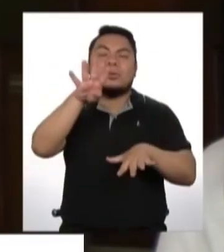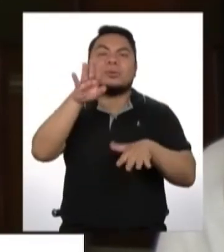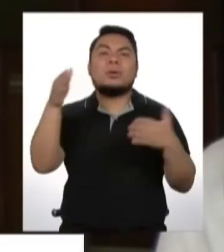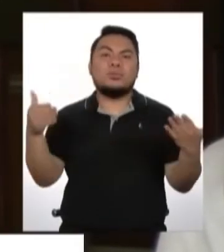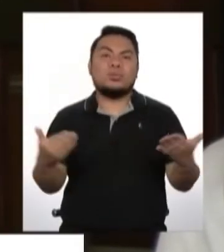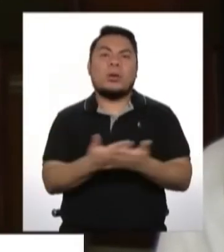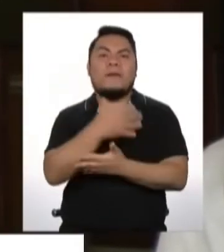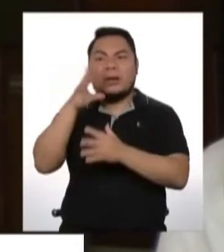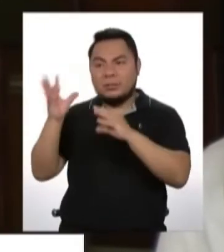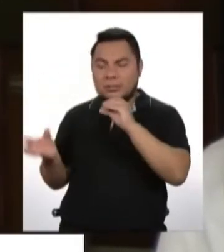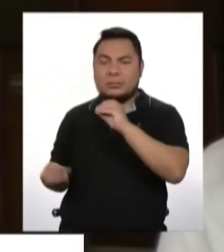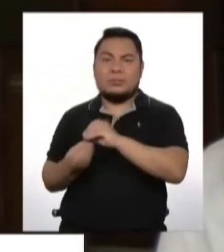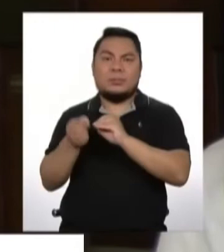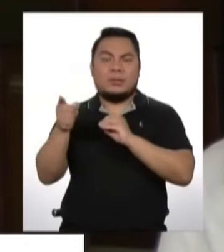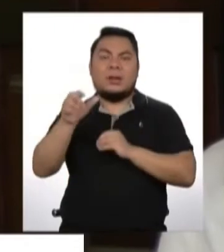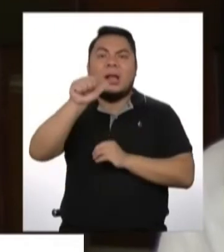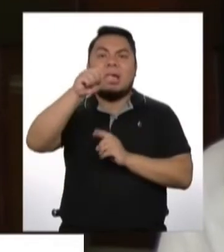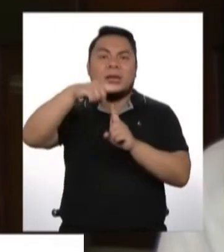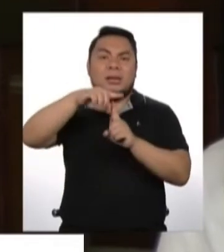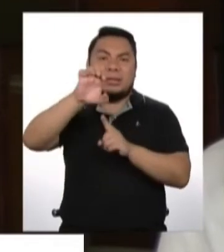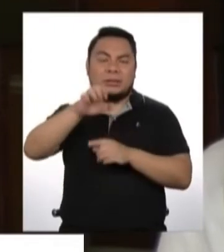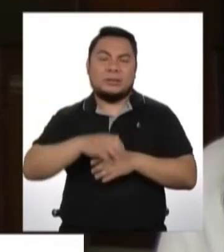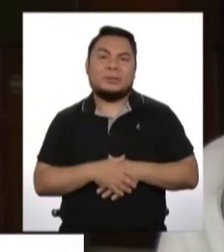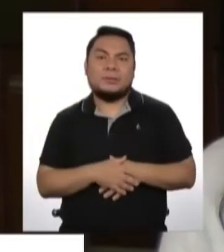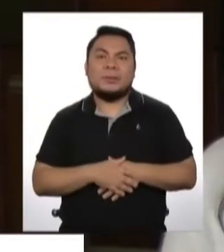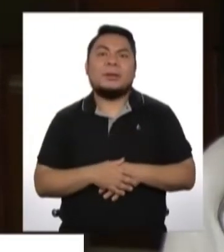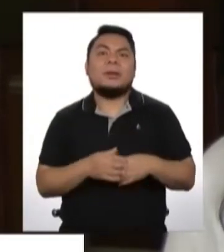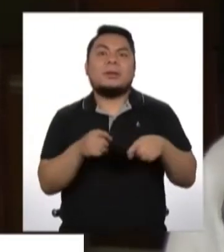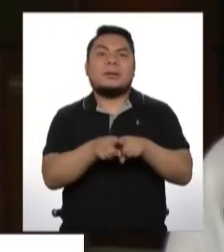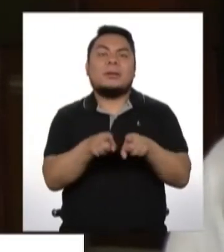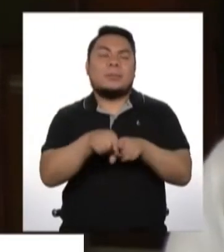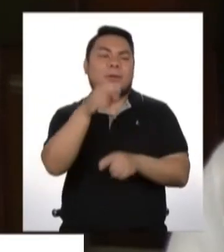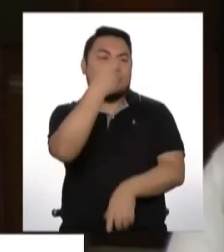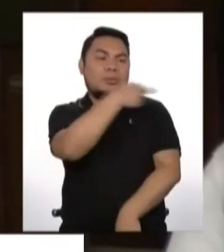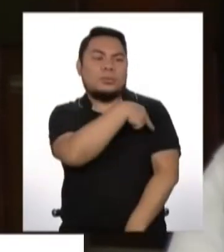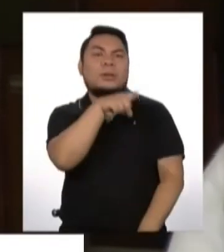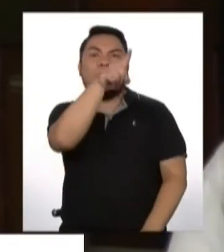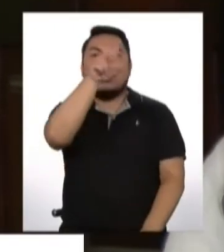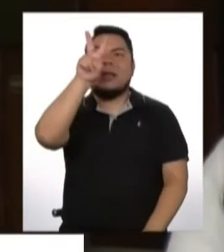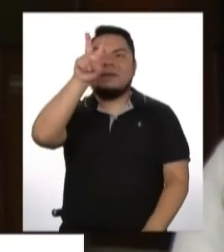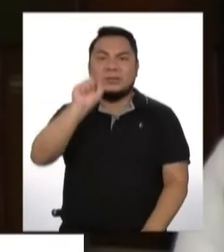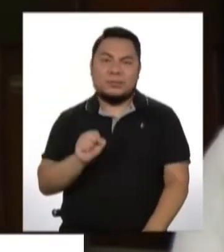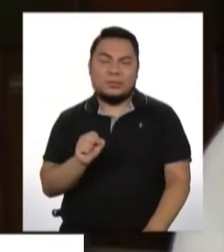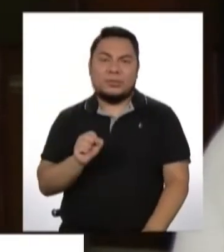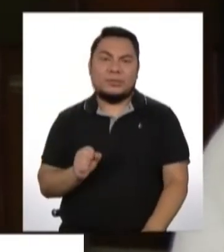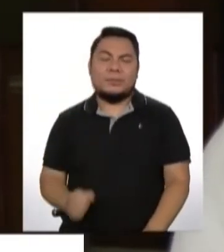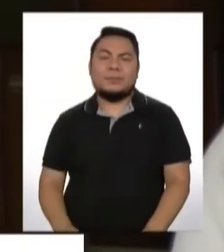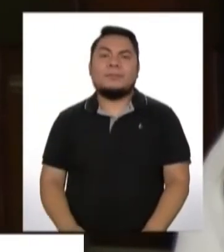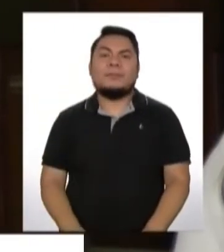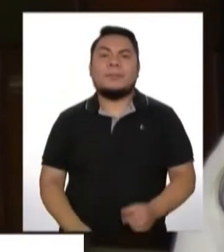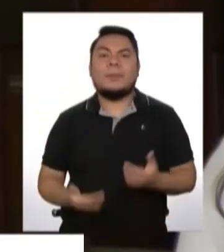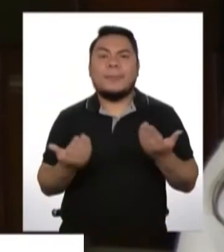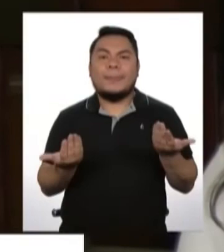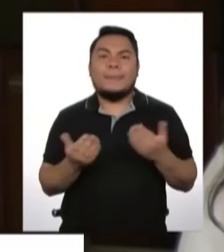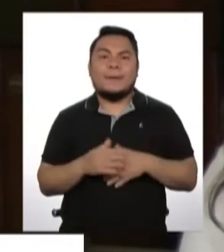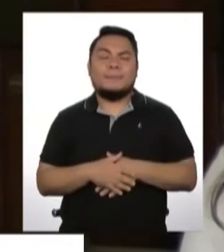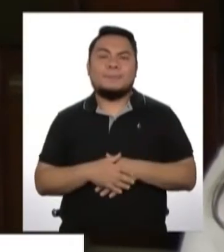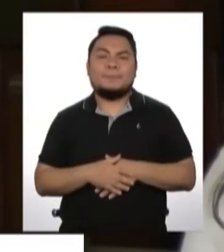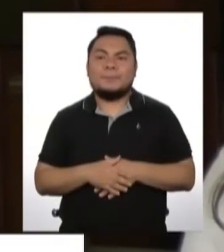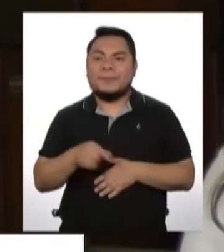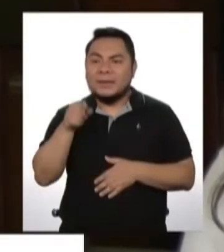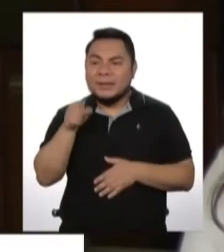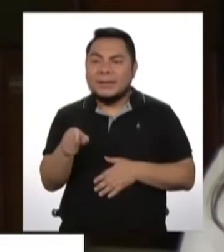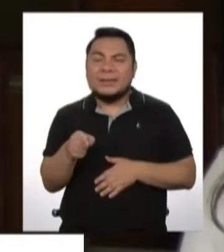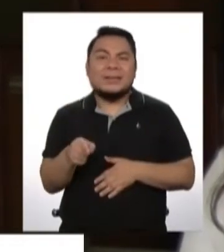intensivos serán incluidas en ATE, a su vez en el Hospital de Villa El Salvador. Esta es